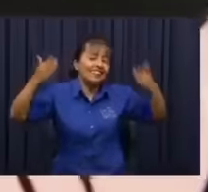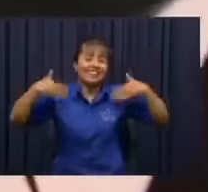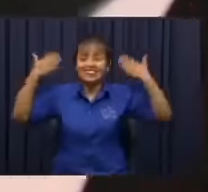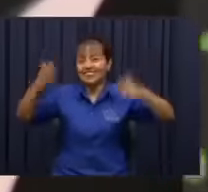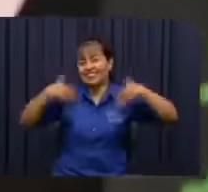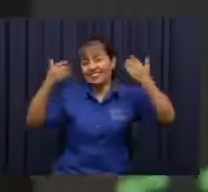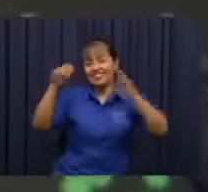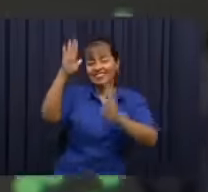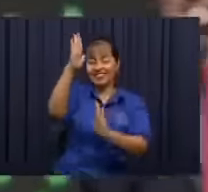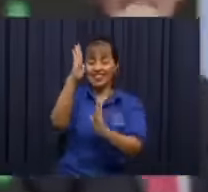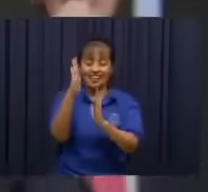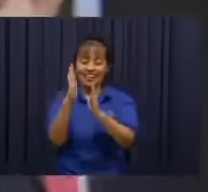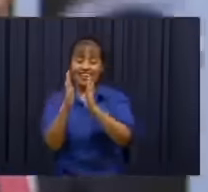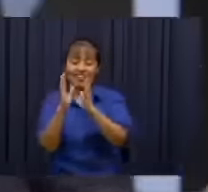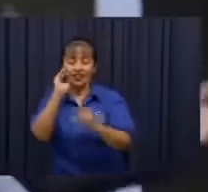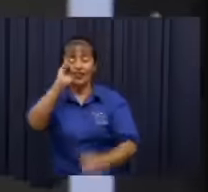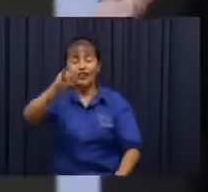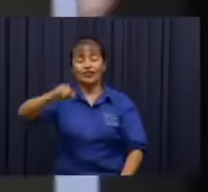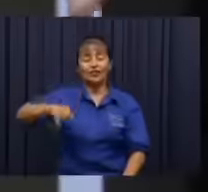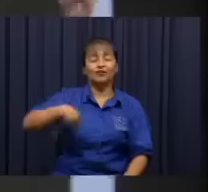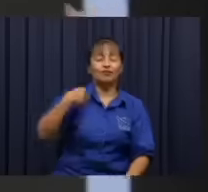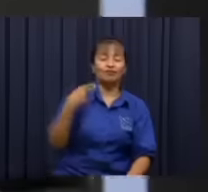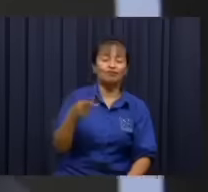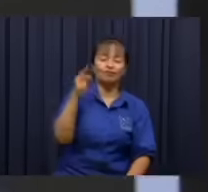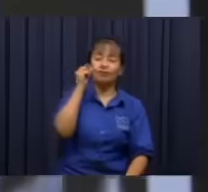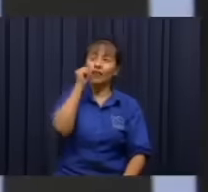gozaré, gozaré, gozaré en Jehová,